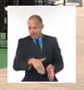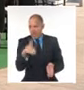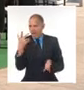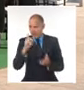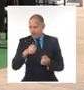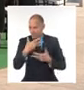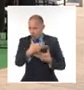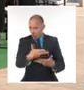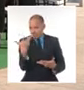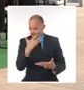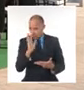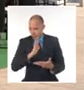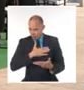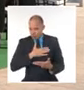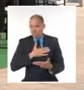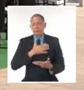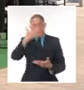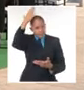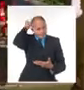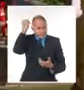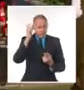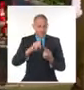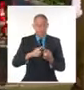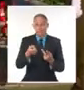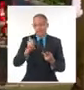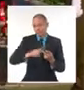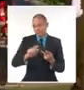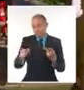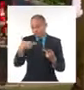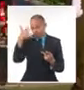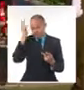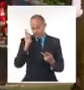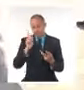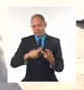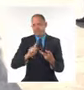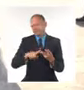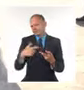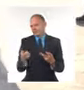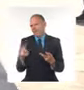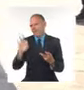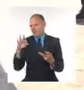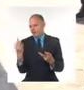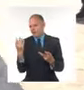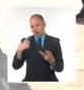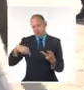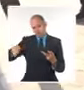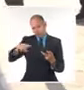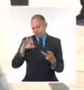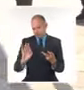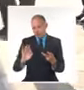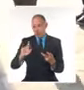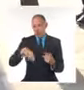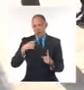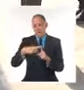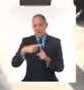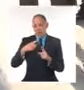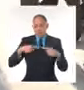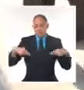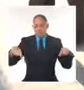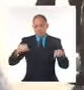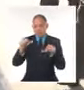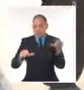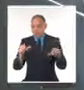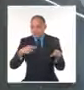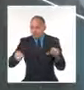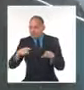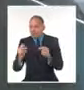del presidente de la República Miguel Díaz-Canel Bermúdez y de los familiares, a la vez que el líder de la Revolución Cubana y sus acompañantes